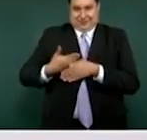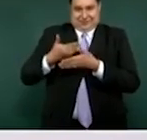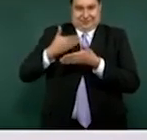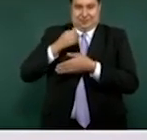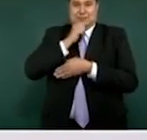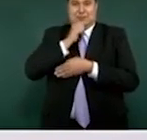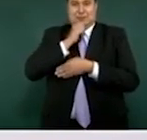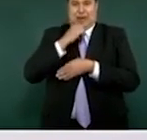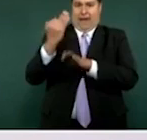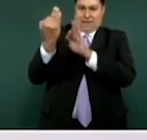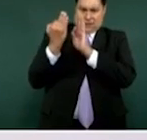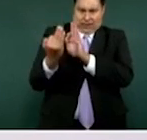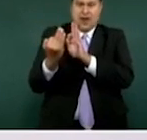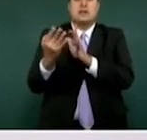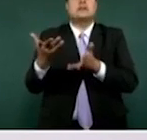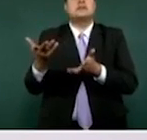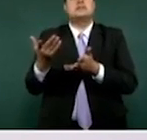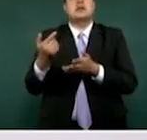me emplazaron